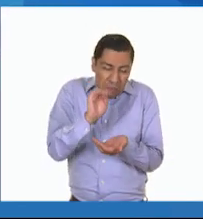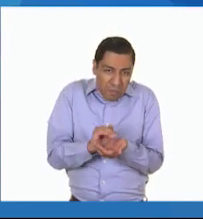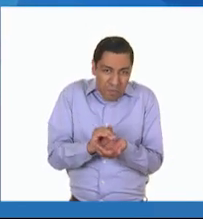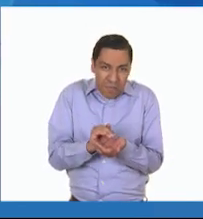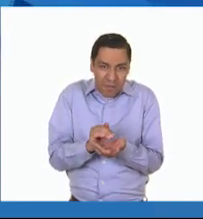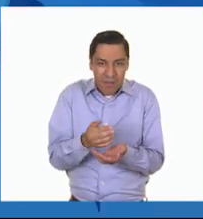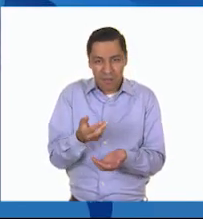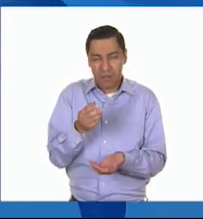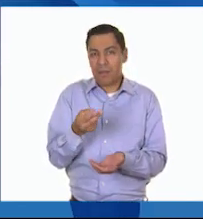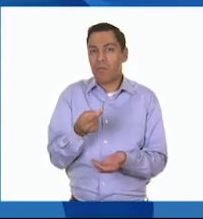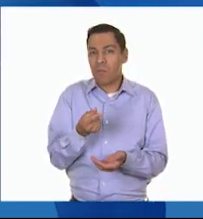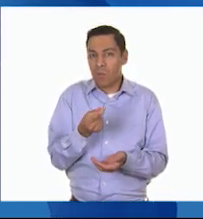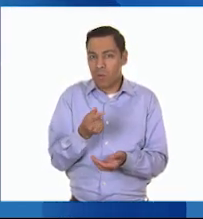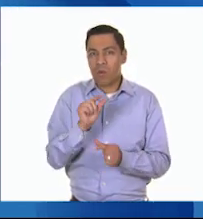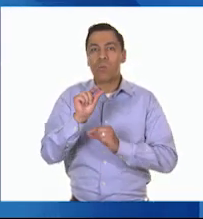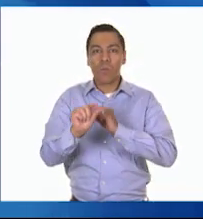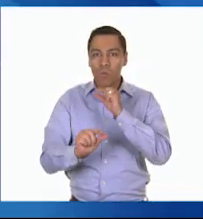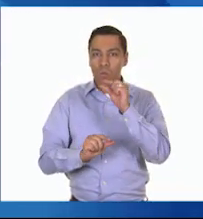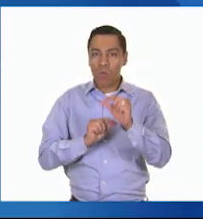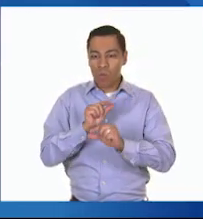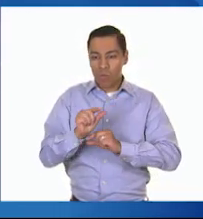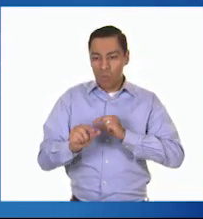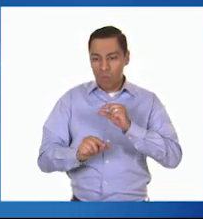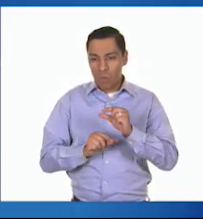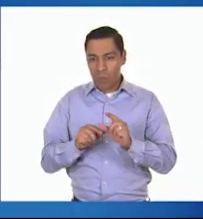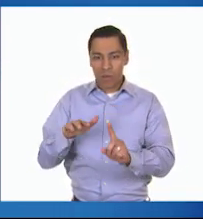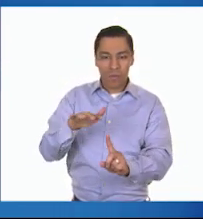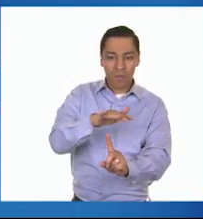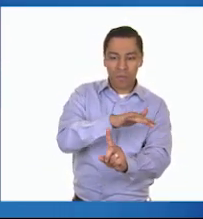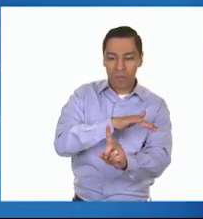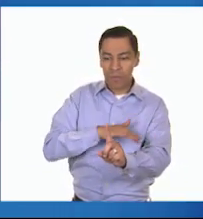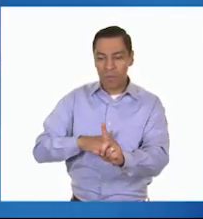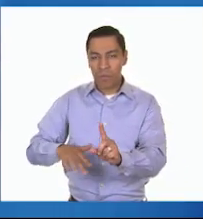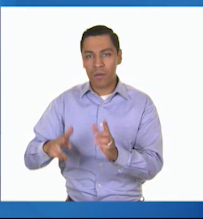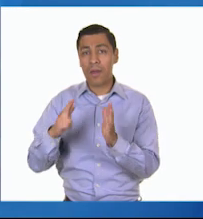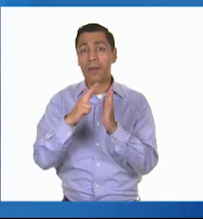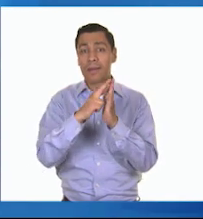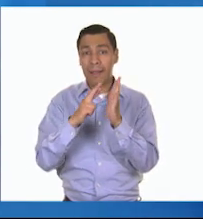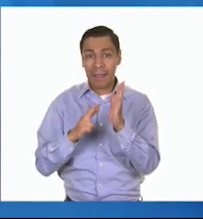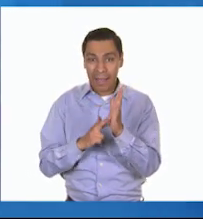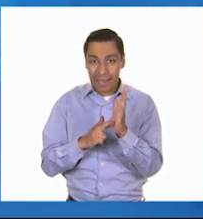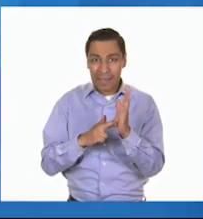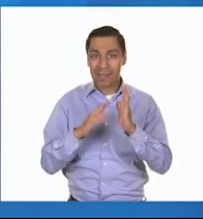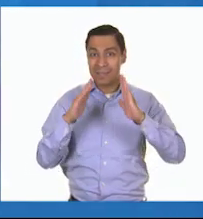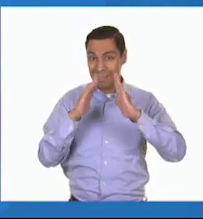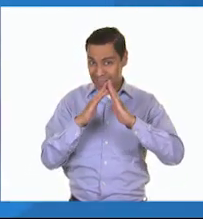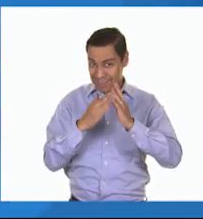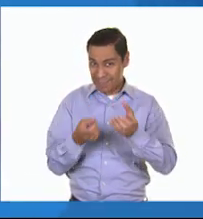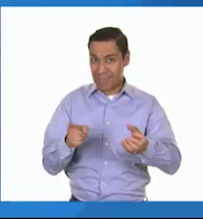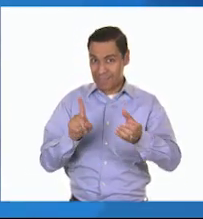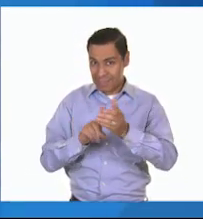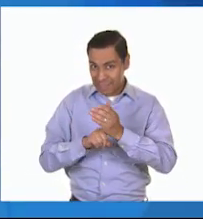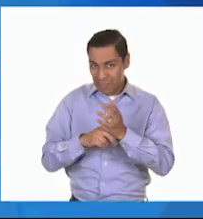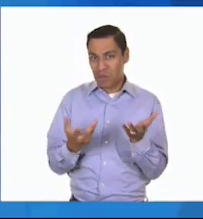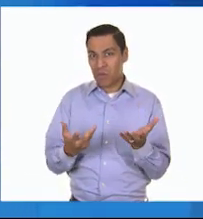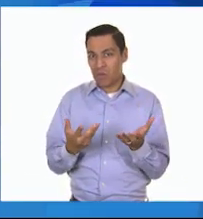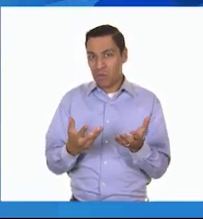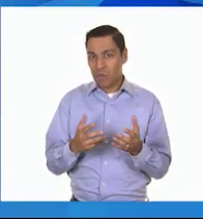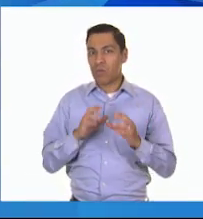que tiene que ir acostumbrándose a las nuevas reglas de la casa.